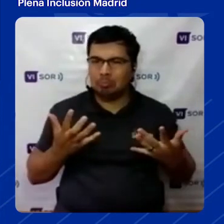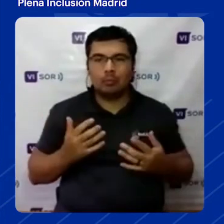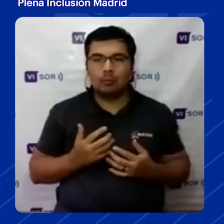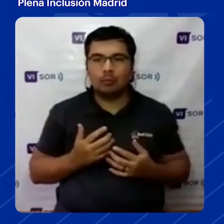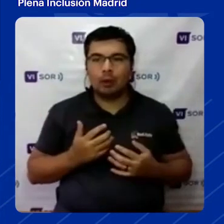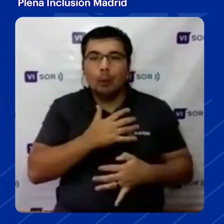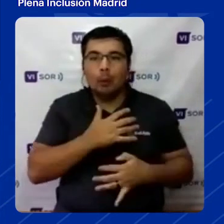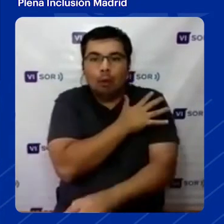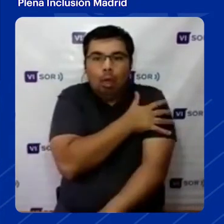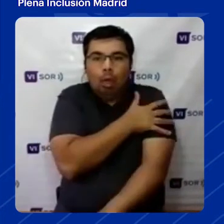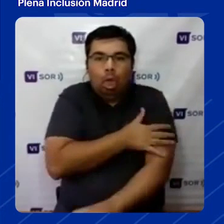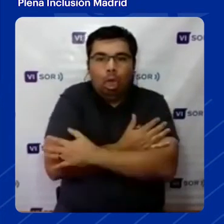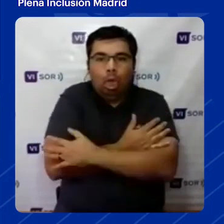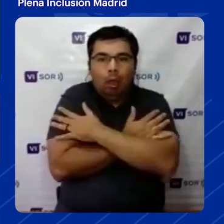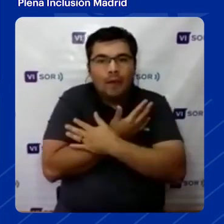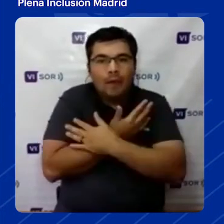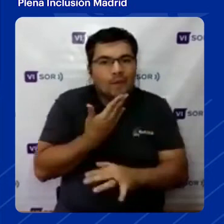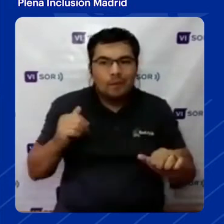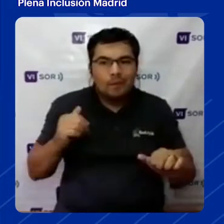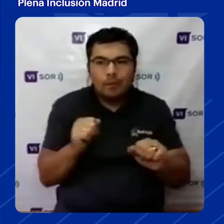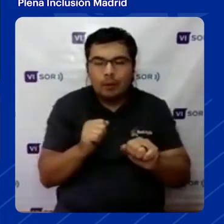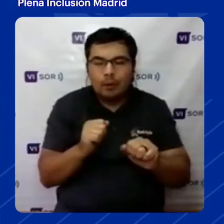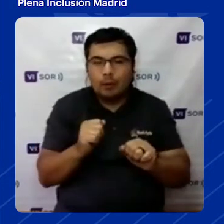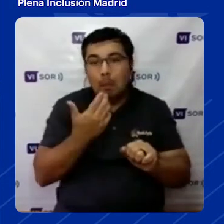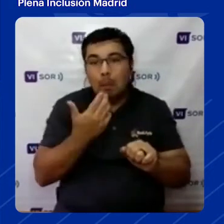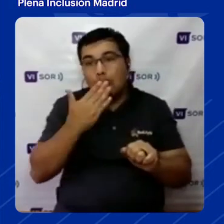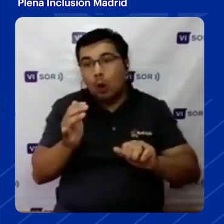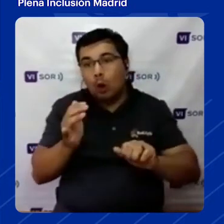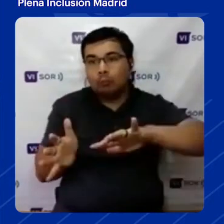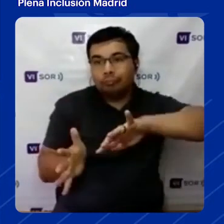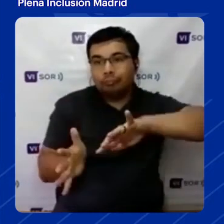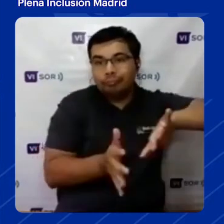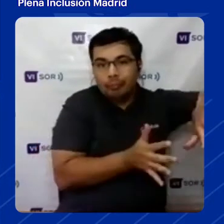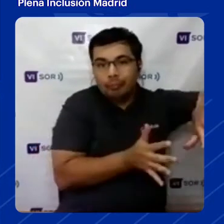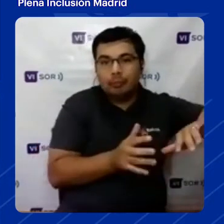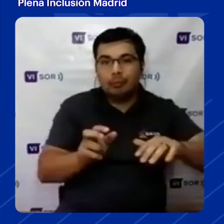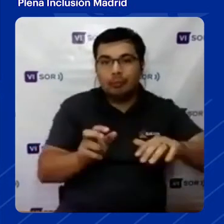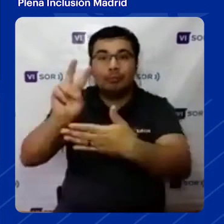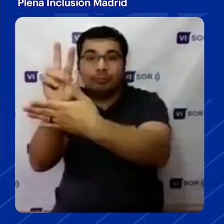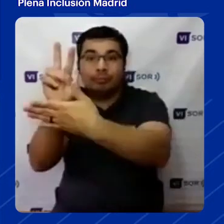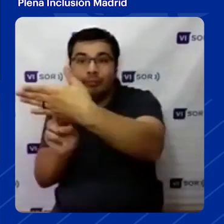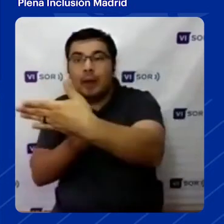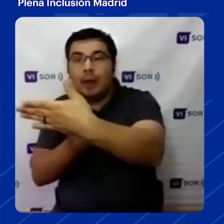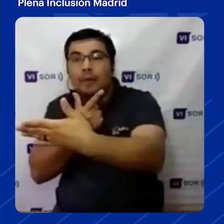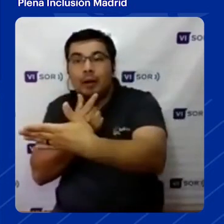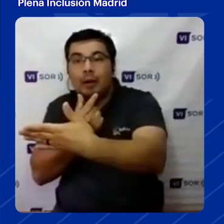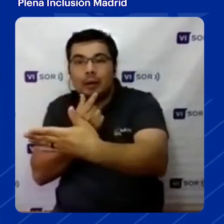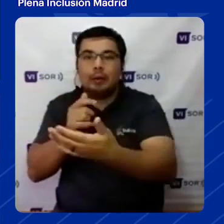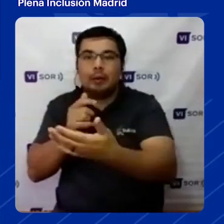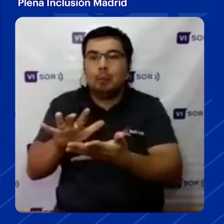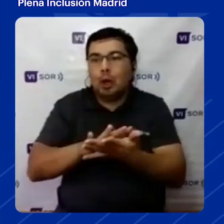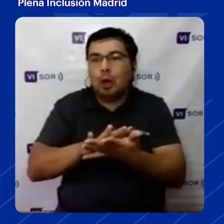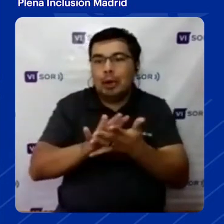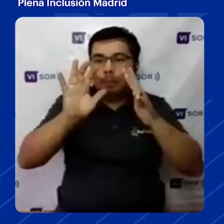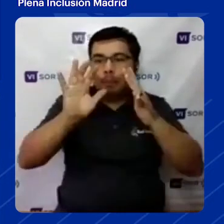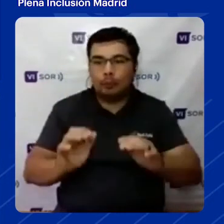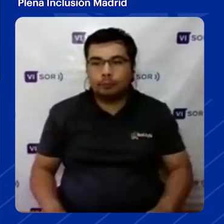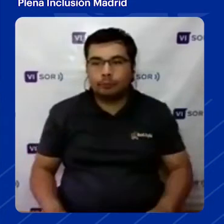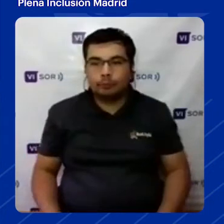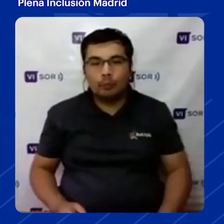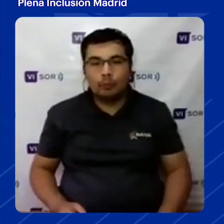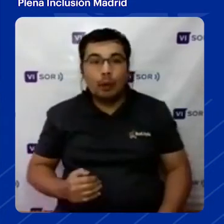claro, ¿por qué no hacerlo de un modo más sencillo? Sobre todo si tenemos en cuenta que muchas personas que